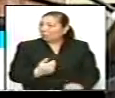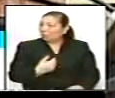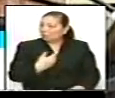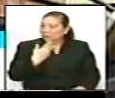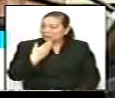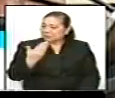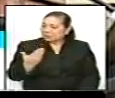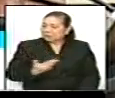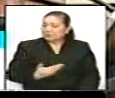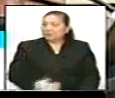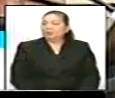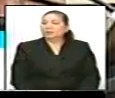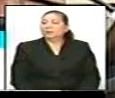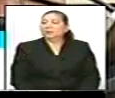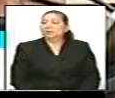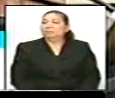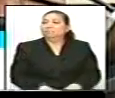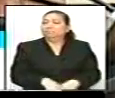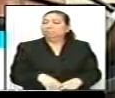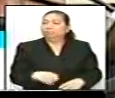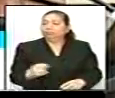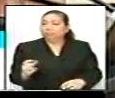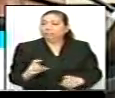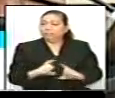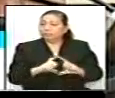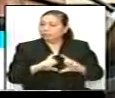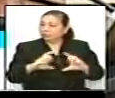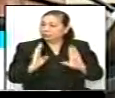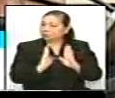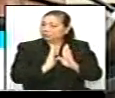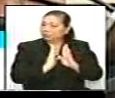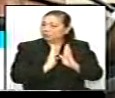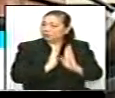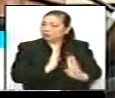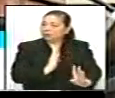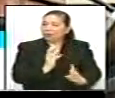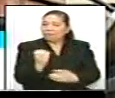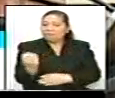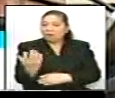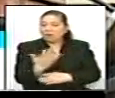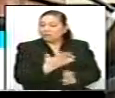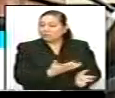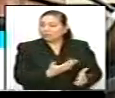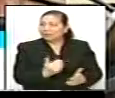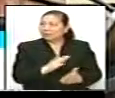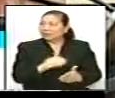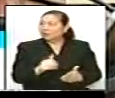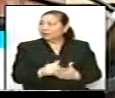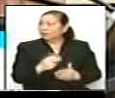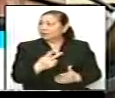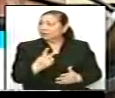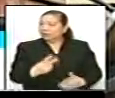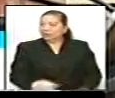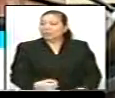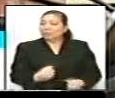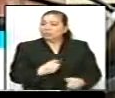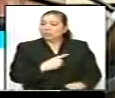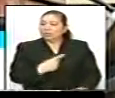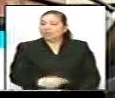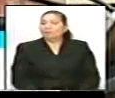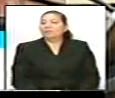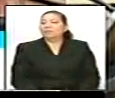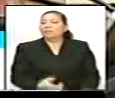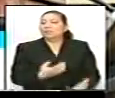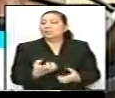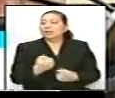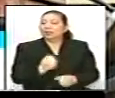nos han violentamente retirado de la faja, hemos perdido toda una plantación forestal, 32 hectáreas de mucho esfuerzo